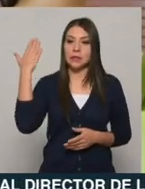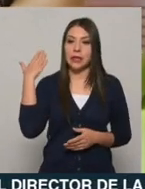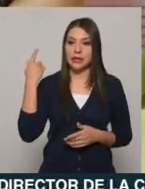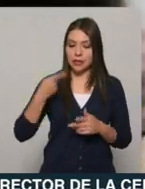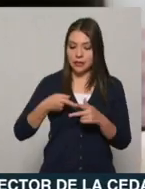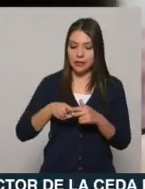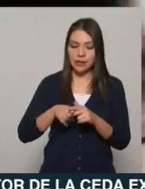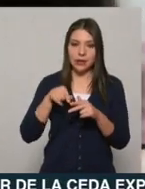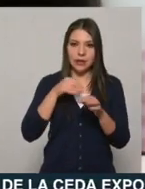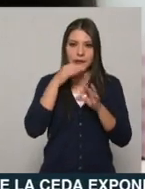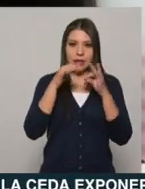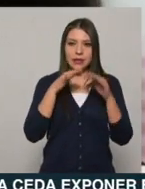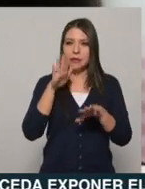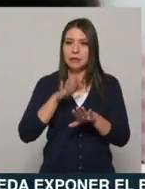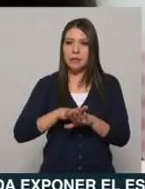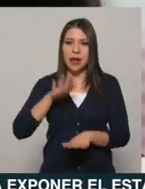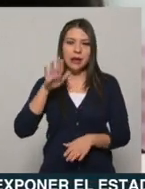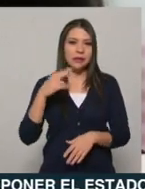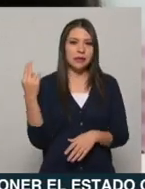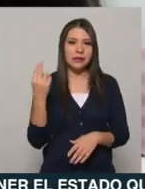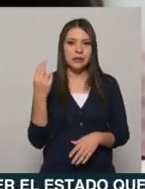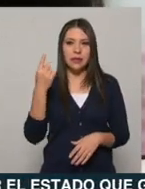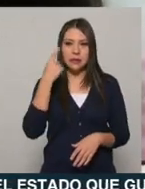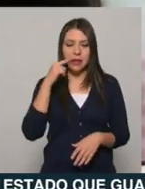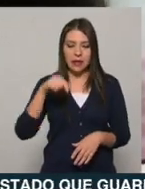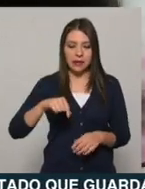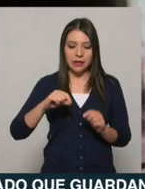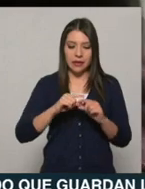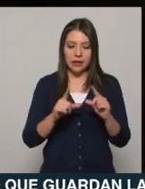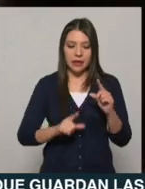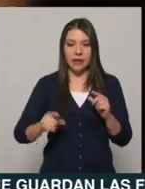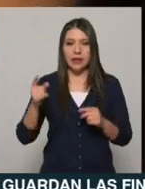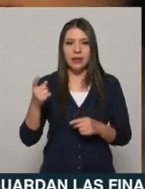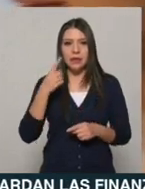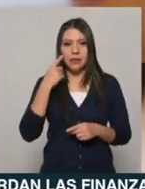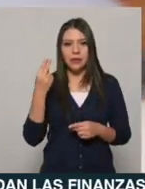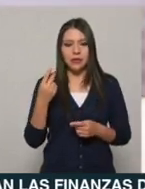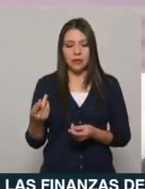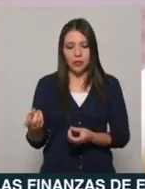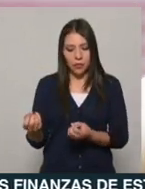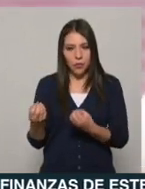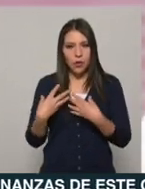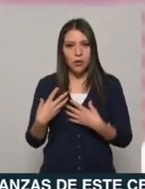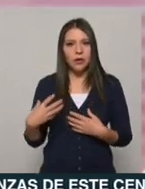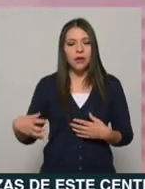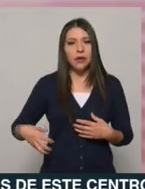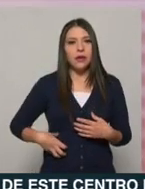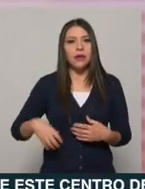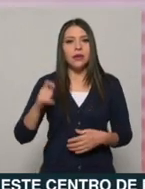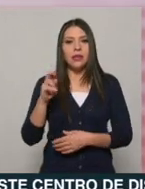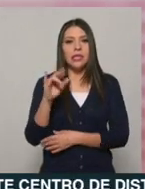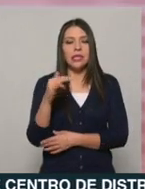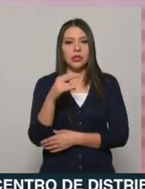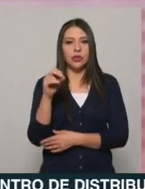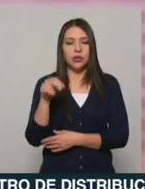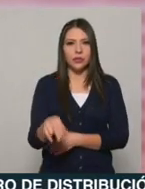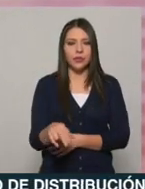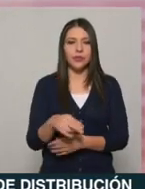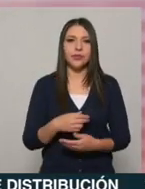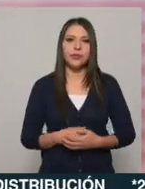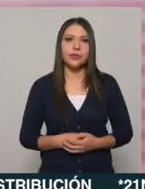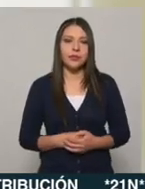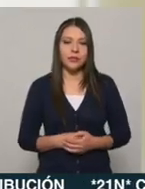este espacio, el órgano más requerido para trasplante en nuestro país es el riñón. ¿Cuál es la situación? Muchas gracias, buenos días a todos.